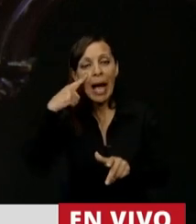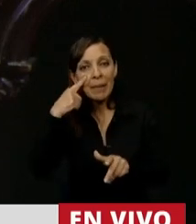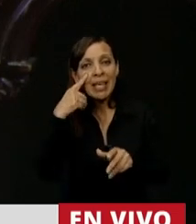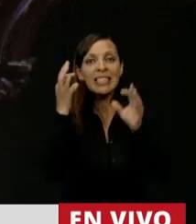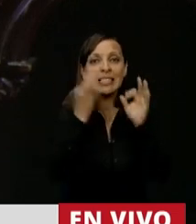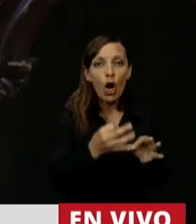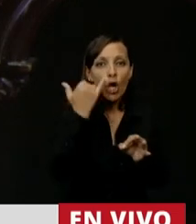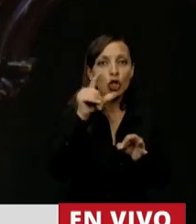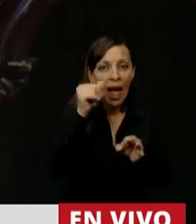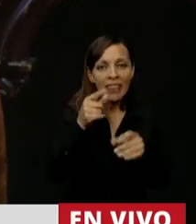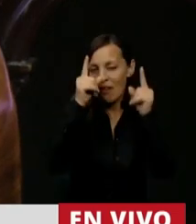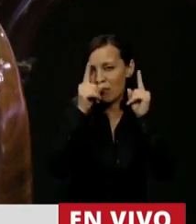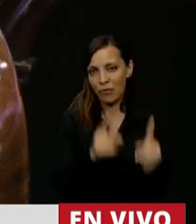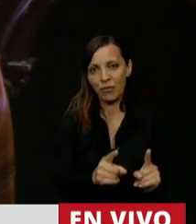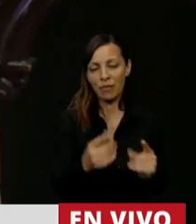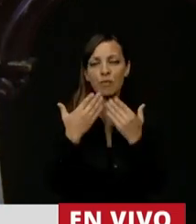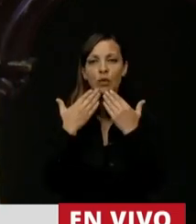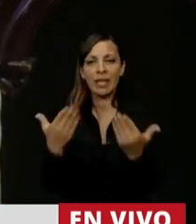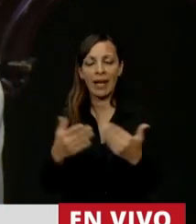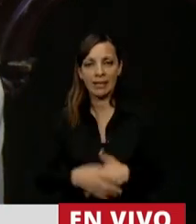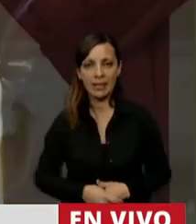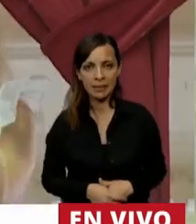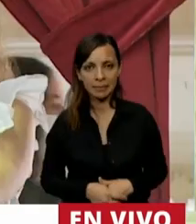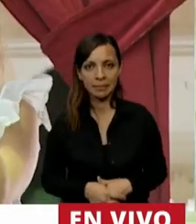Yolanda y llegó para quedarse. Muchas gracias.